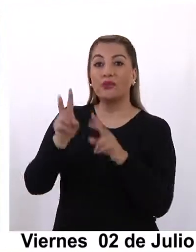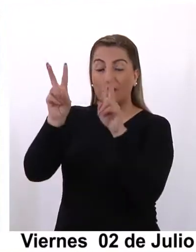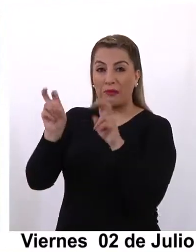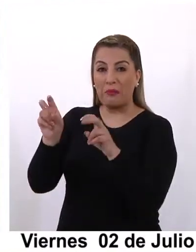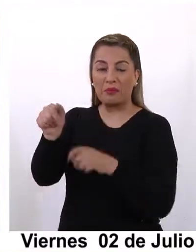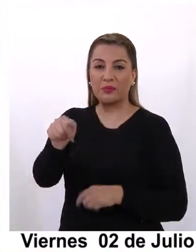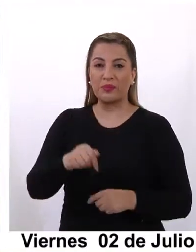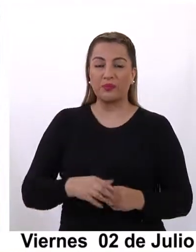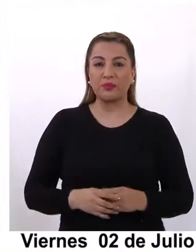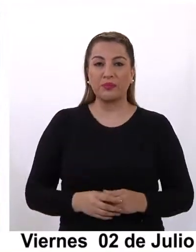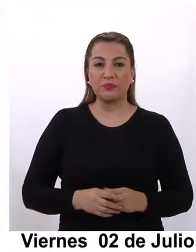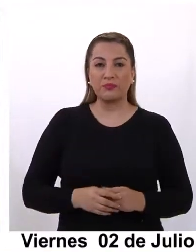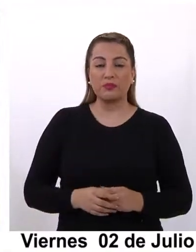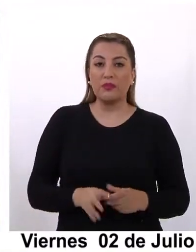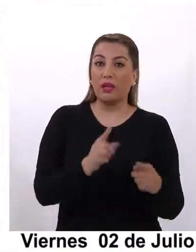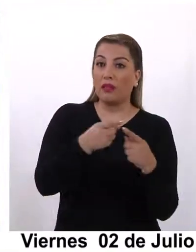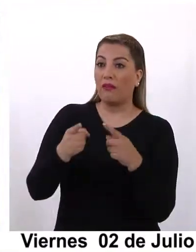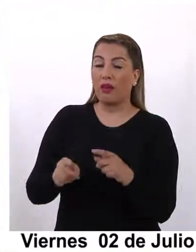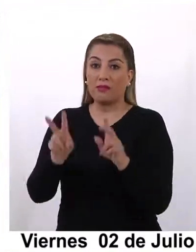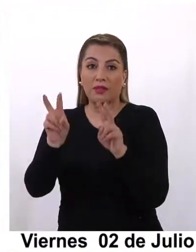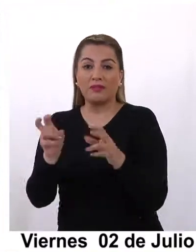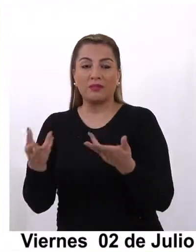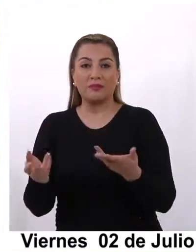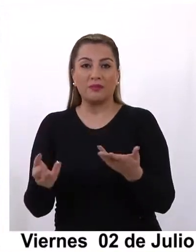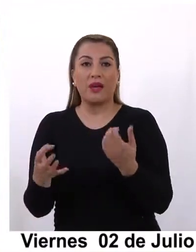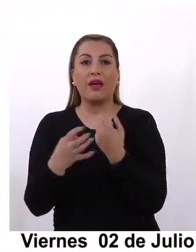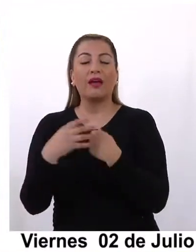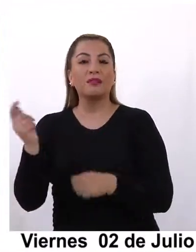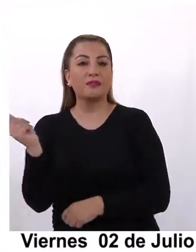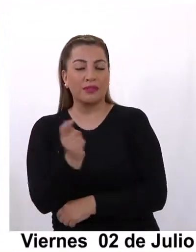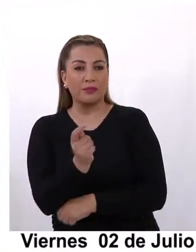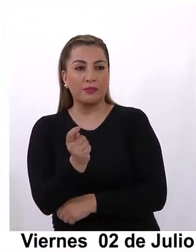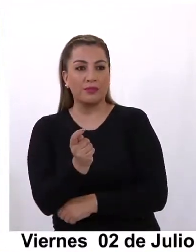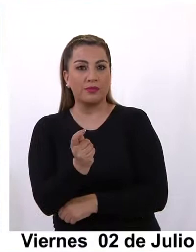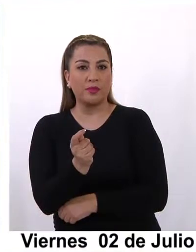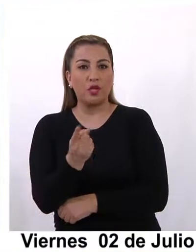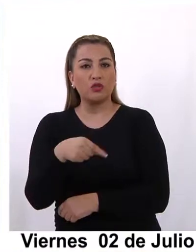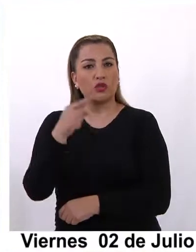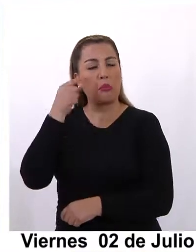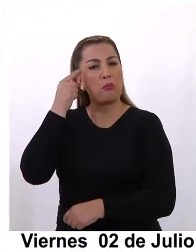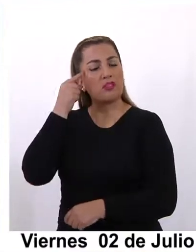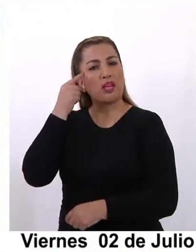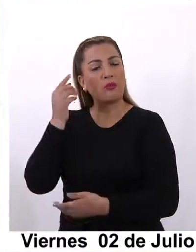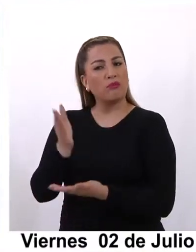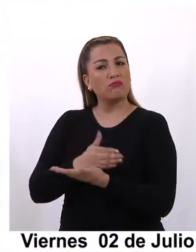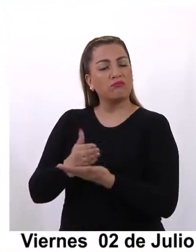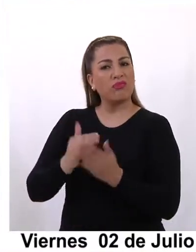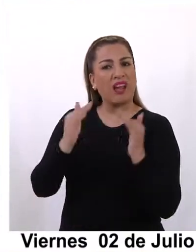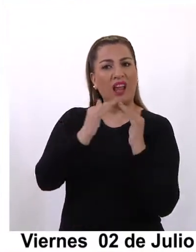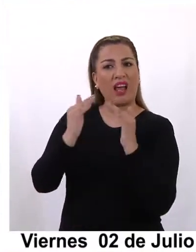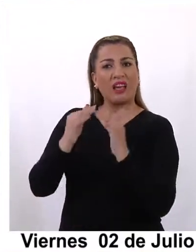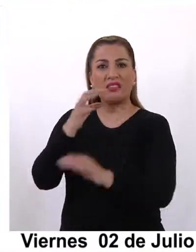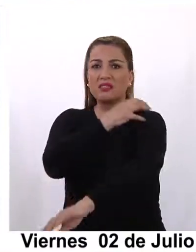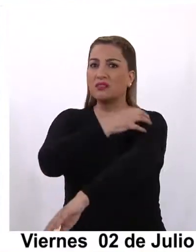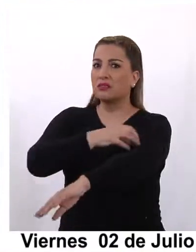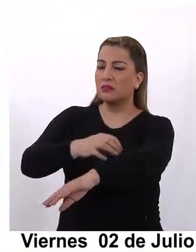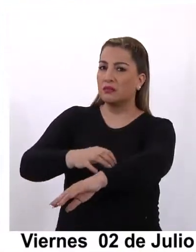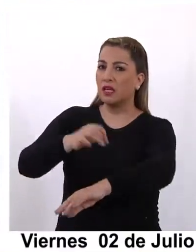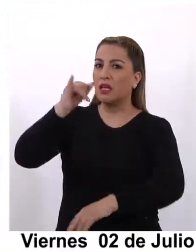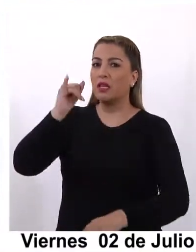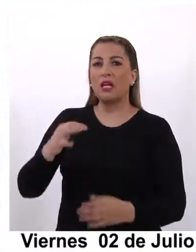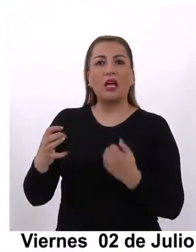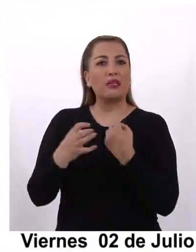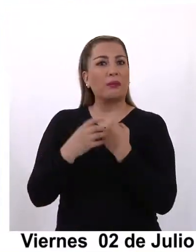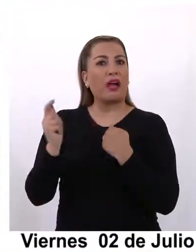es que, por diversas razones, la región de Tarapacá, si uno analiza los subsidios de vivienda que se entregan a nivel nacional, ha estado